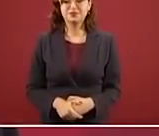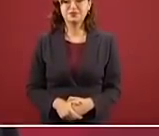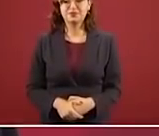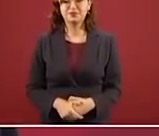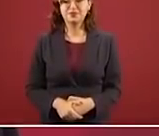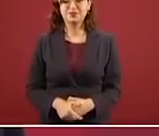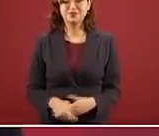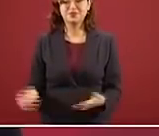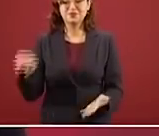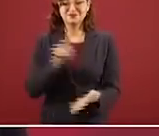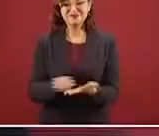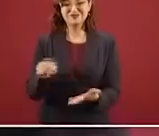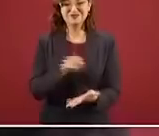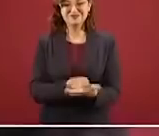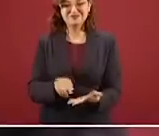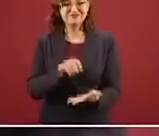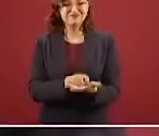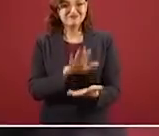toman nota y